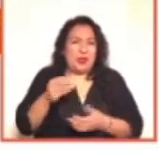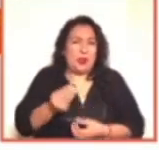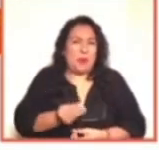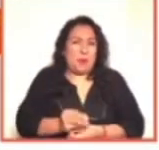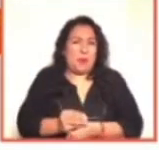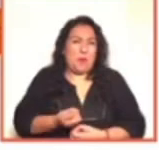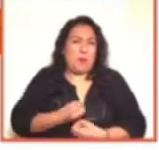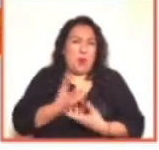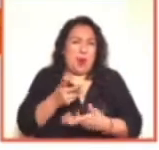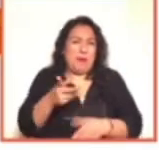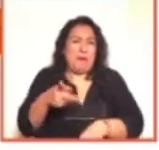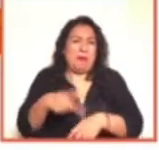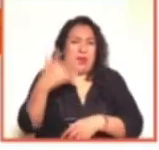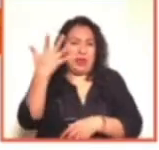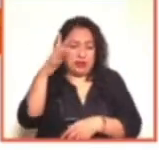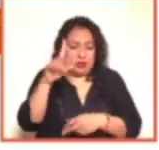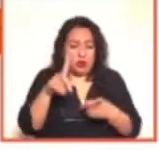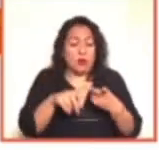La Azotea